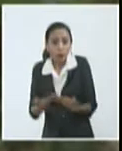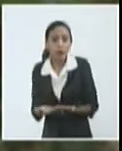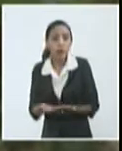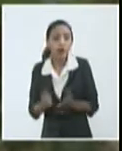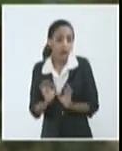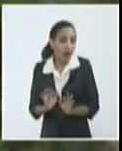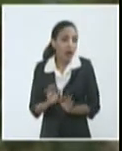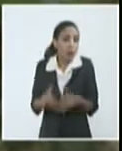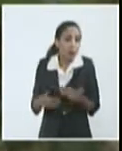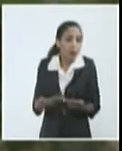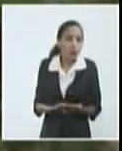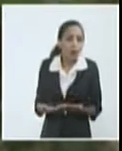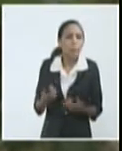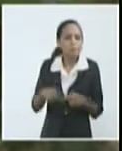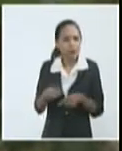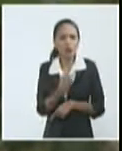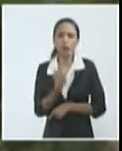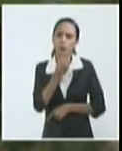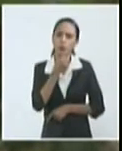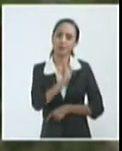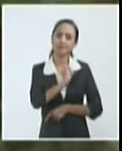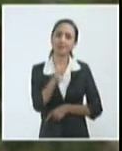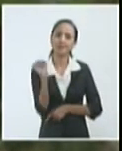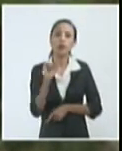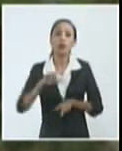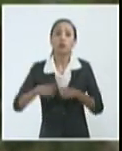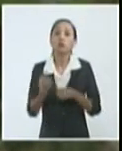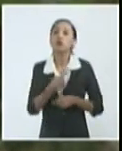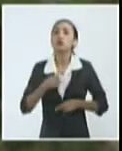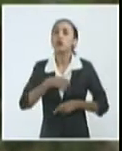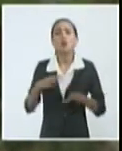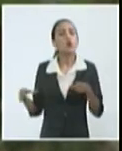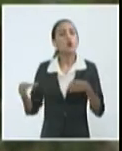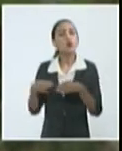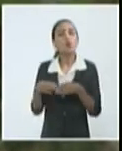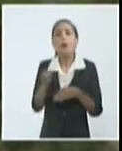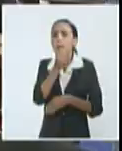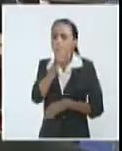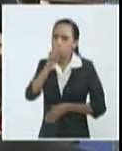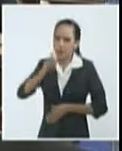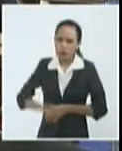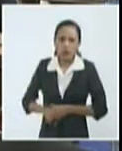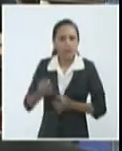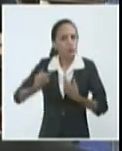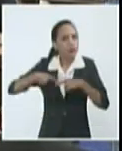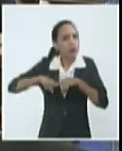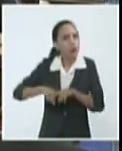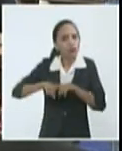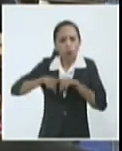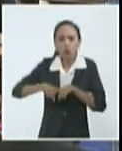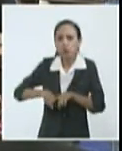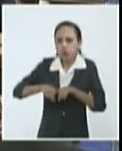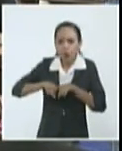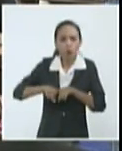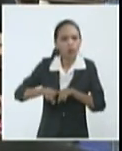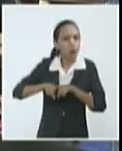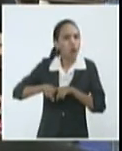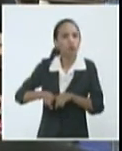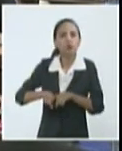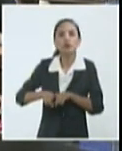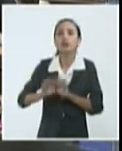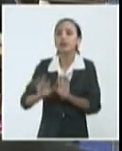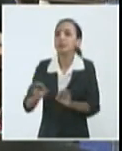y contamos con la presencia de un grupo de periodistas que nos han estado acompañando en todos estos meses de arduo